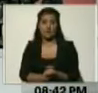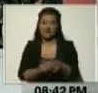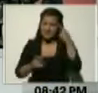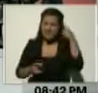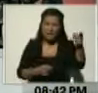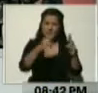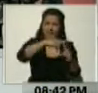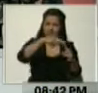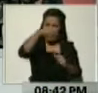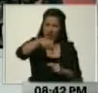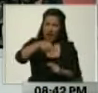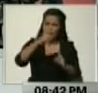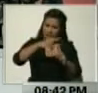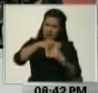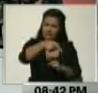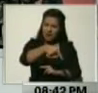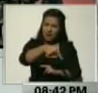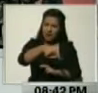policías